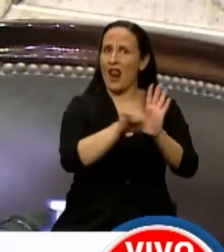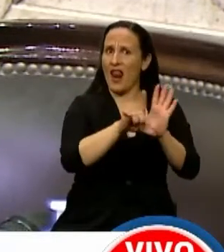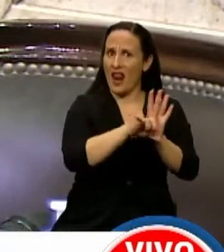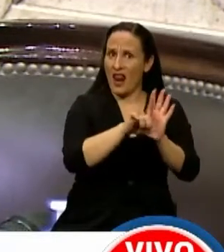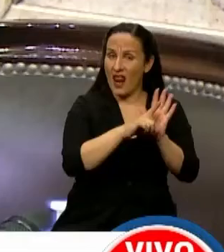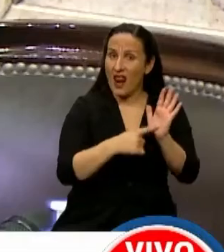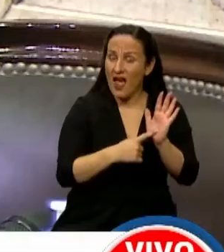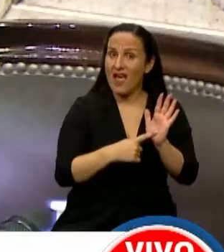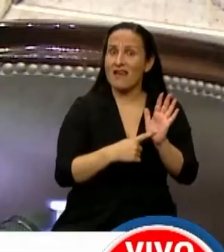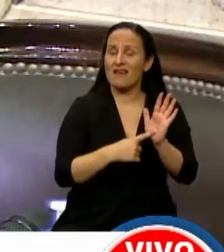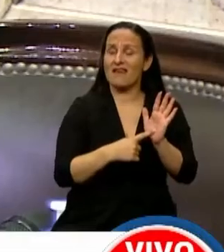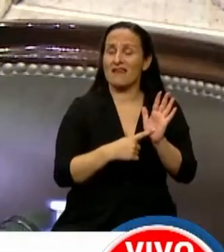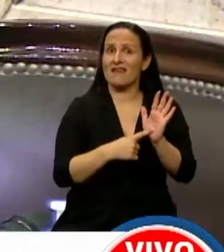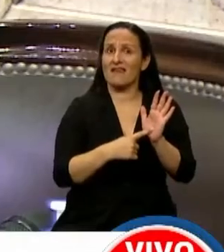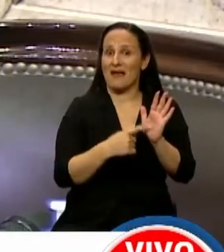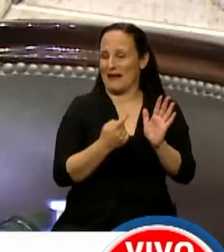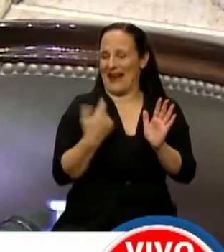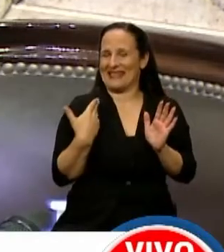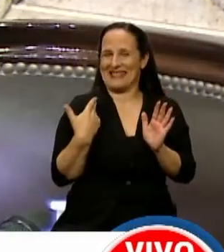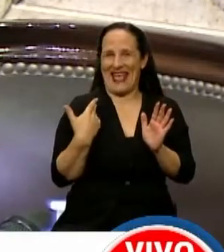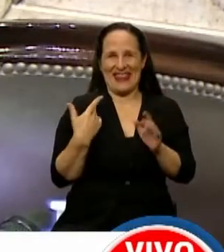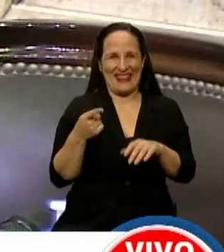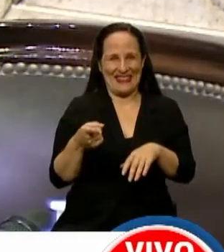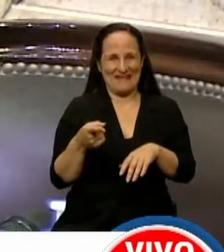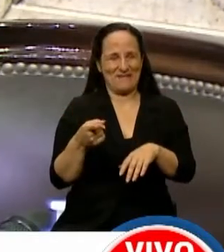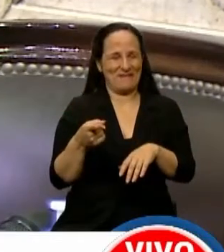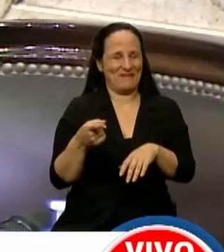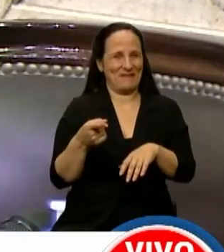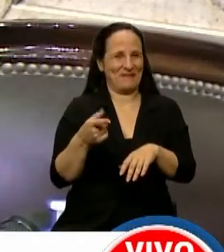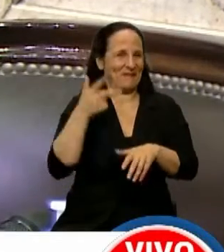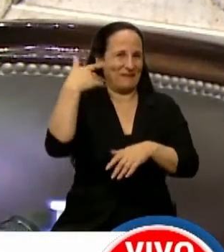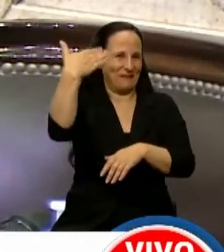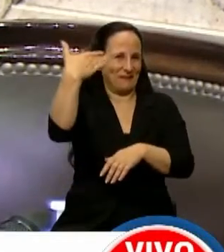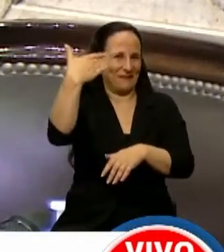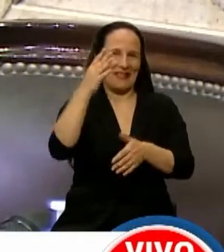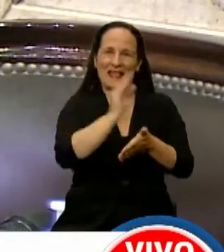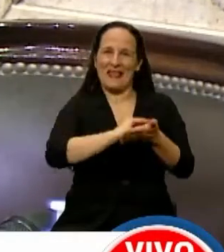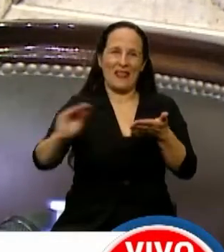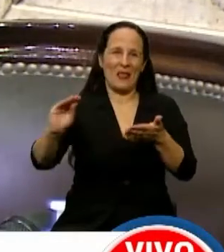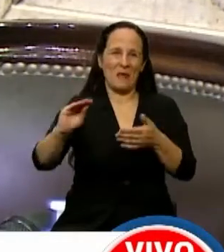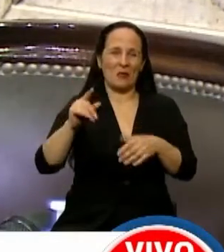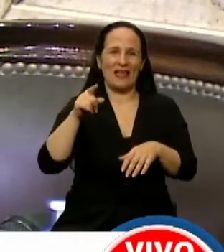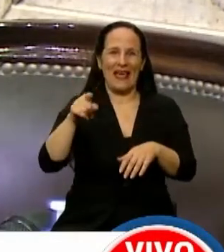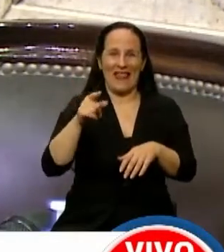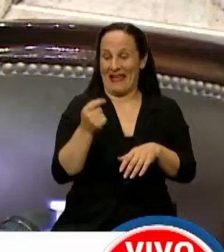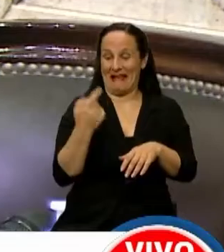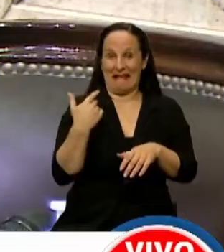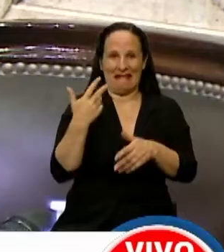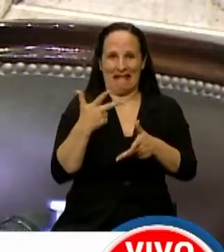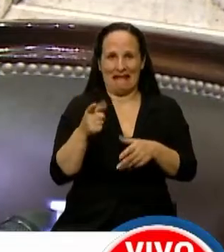en la cual recién escuchábamos a las diputadas justamente